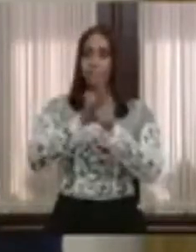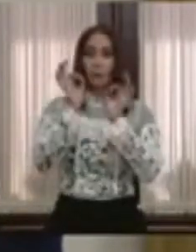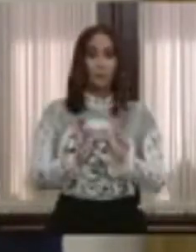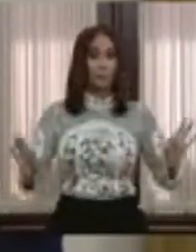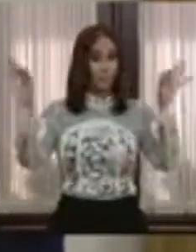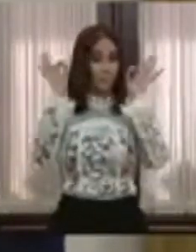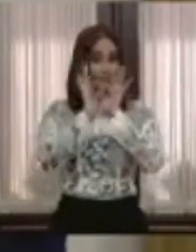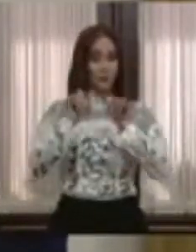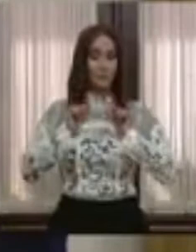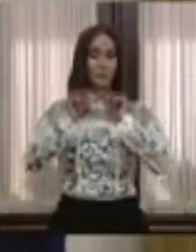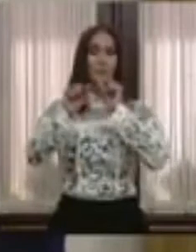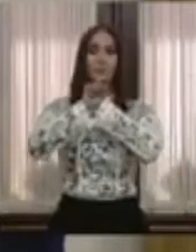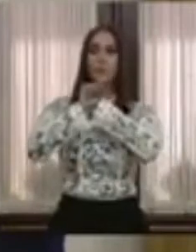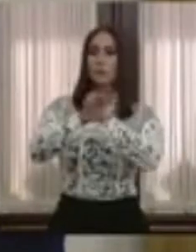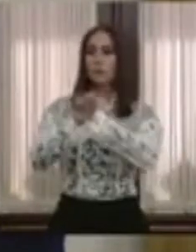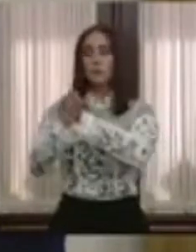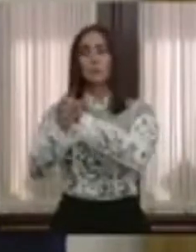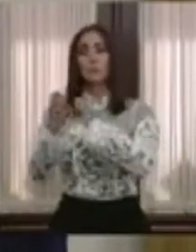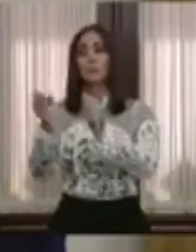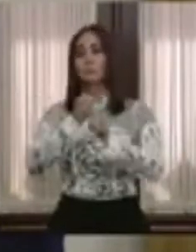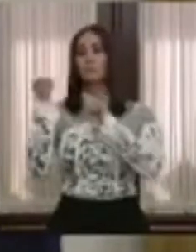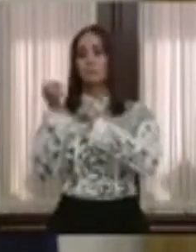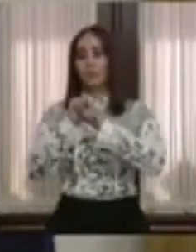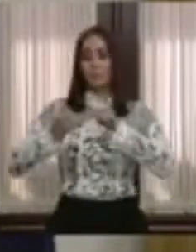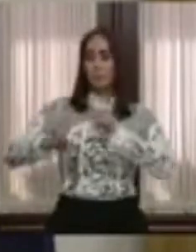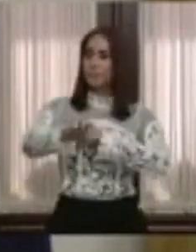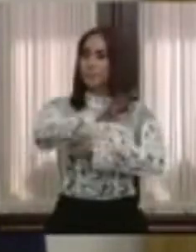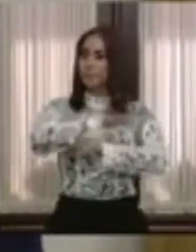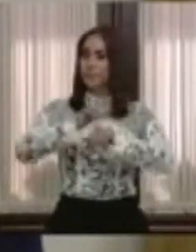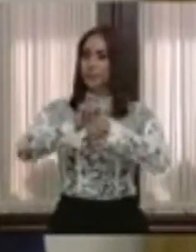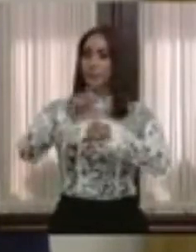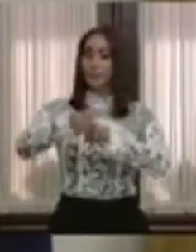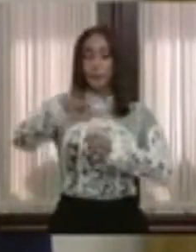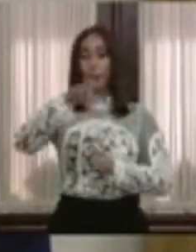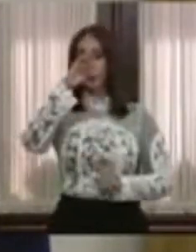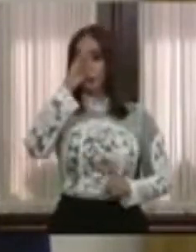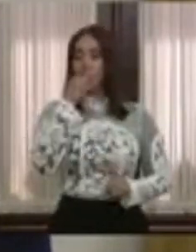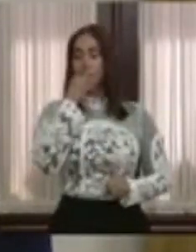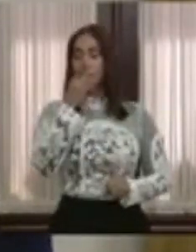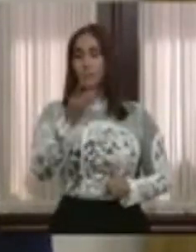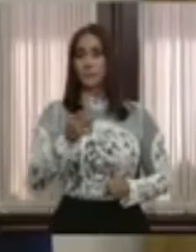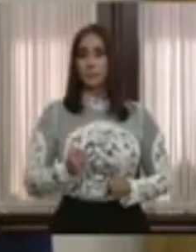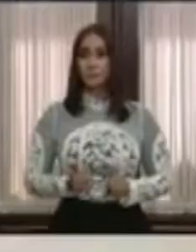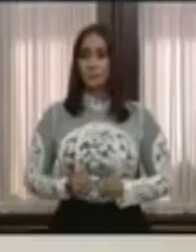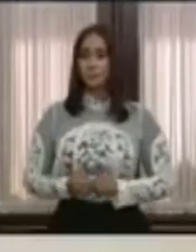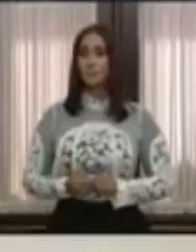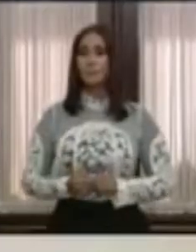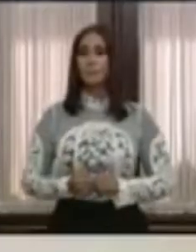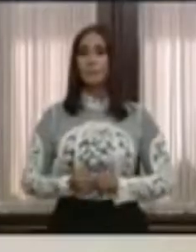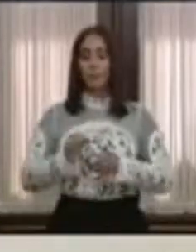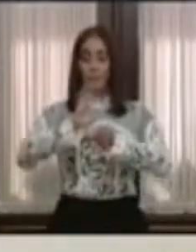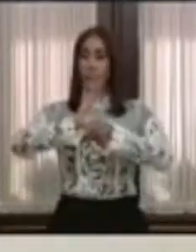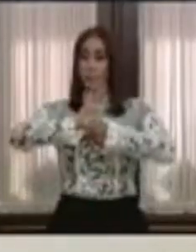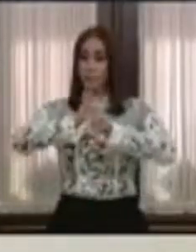promocionando, fortaleciendo y expandiendo el turismo en la República Dominicana. La pandemia